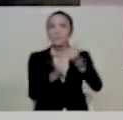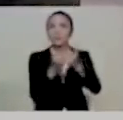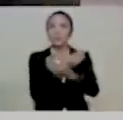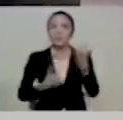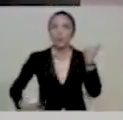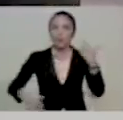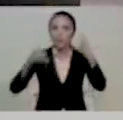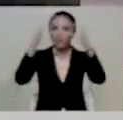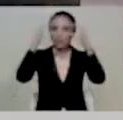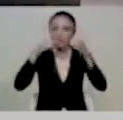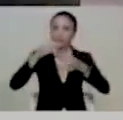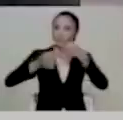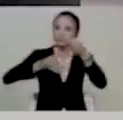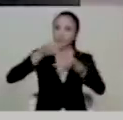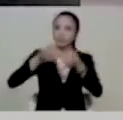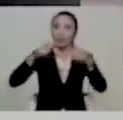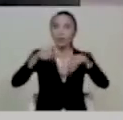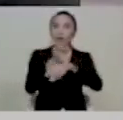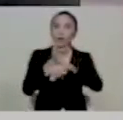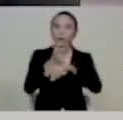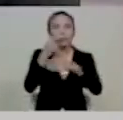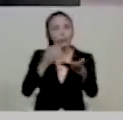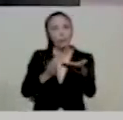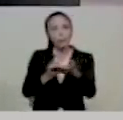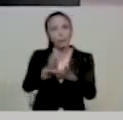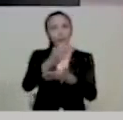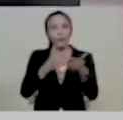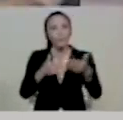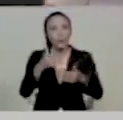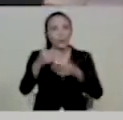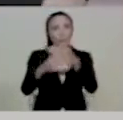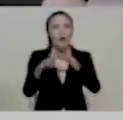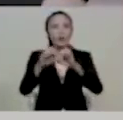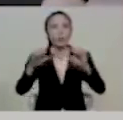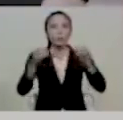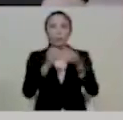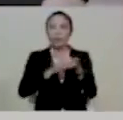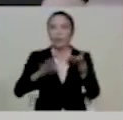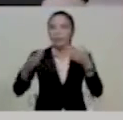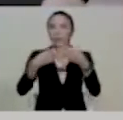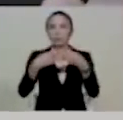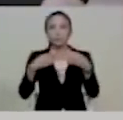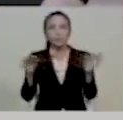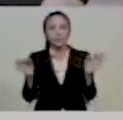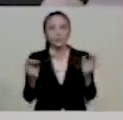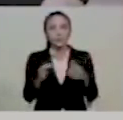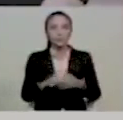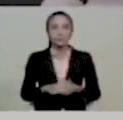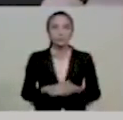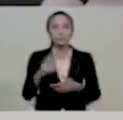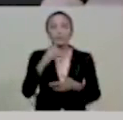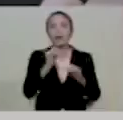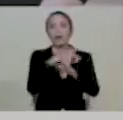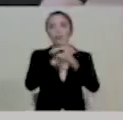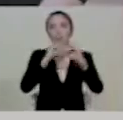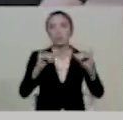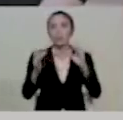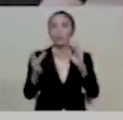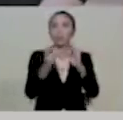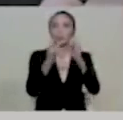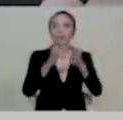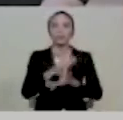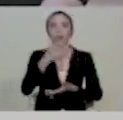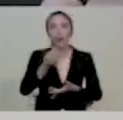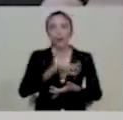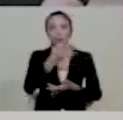Delcy Rodríguez. El Estado venezolano continuará garantizando una educación de calidad y gratuita. De esta manera despedimos la emisión vespertina